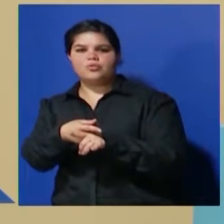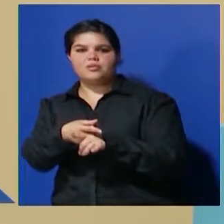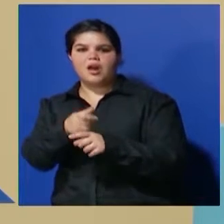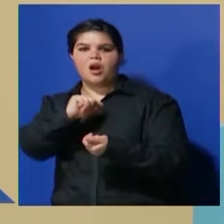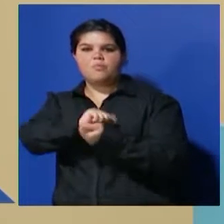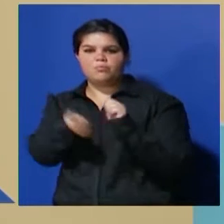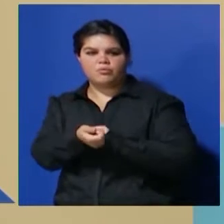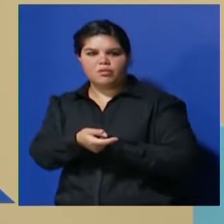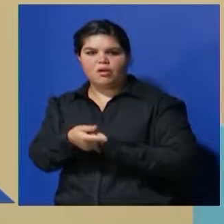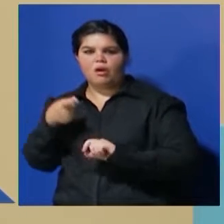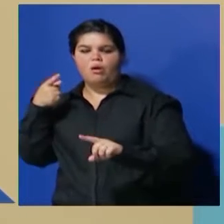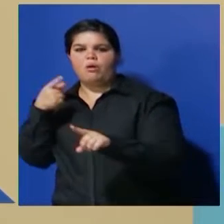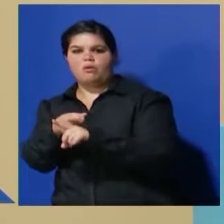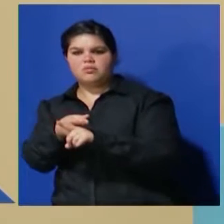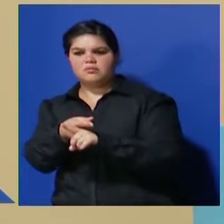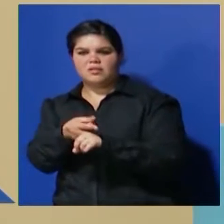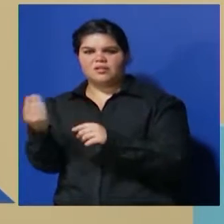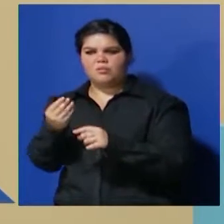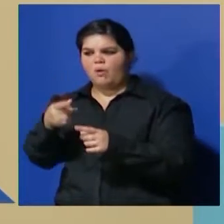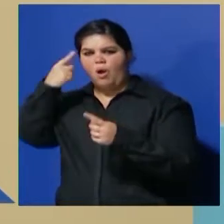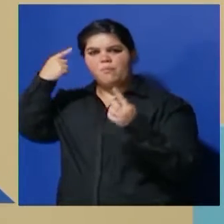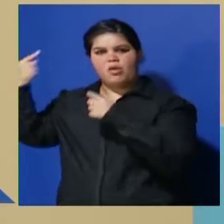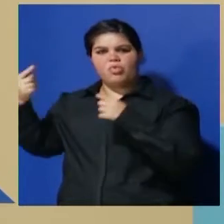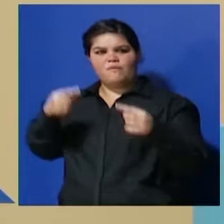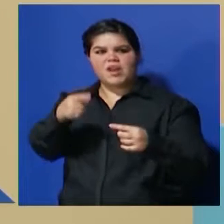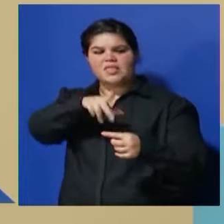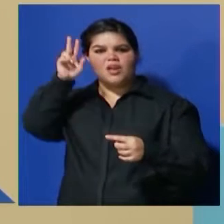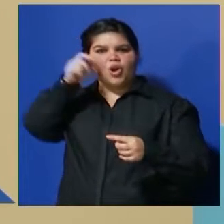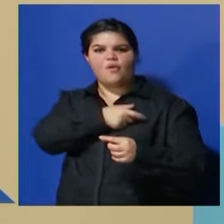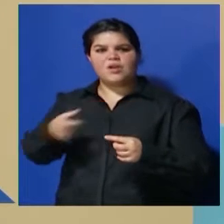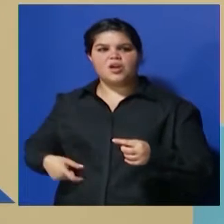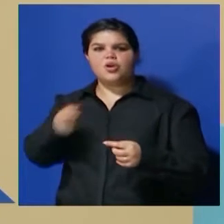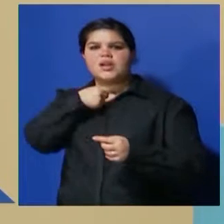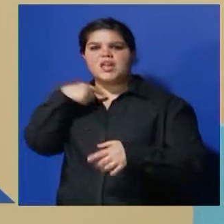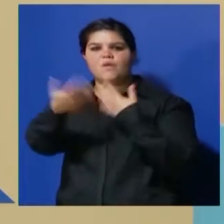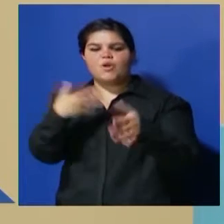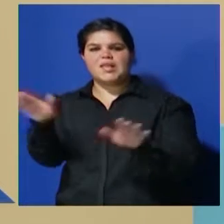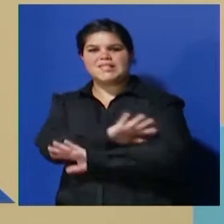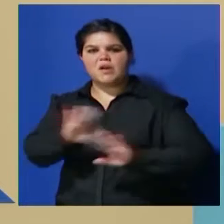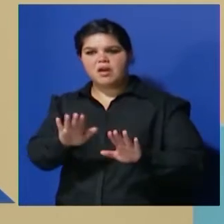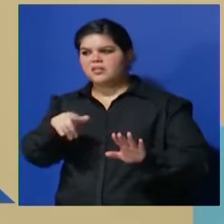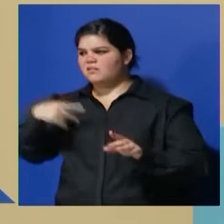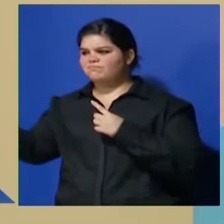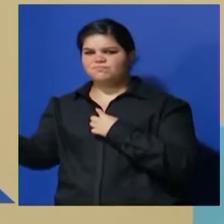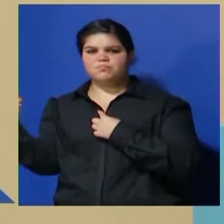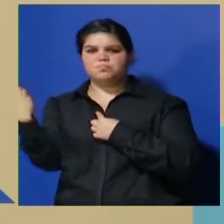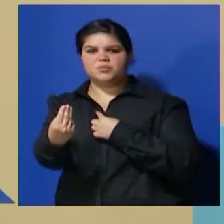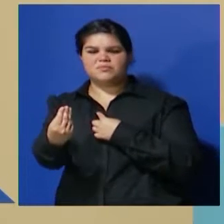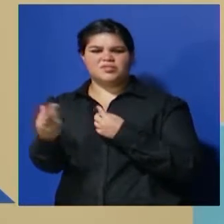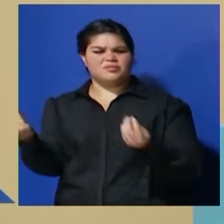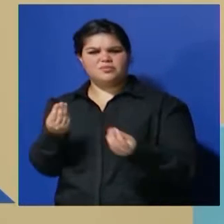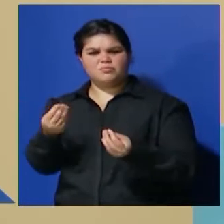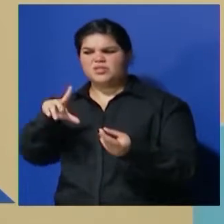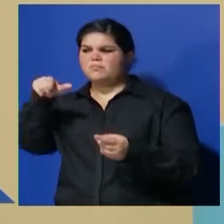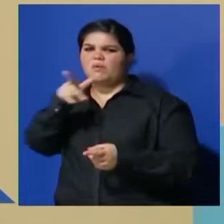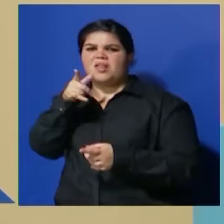gobernador que afirma tener voluntad política de erradicar la violencia de género. Es como un contrasentido y eso